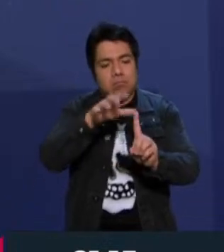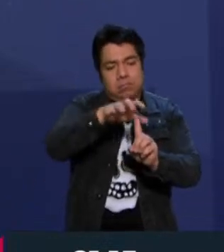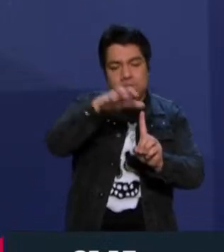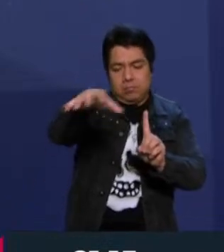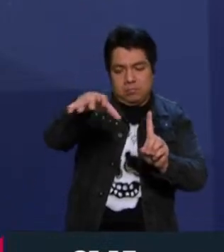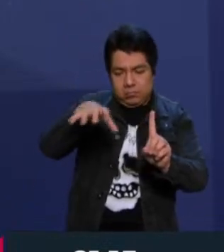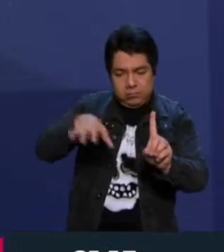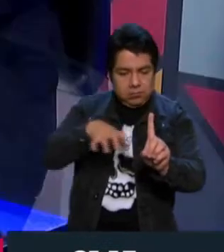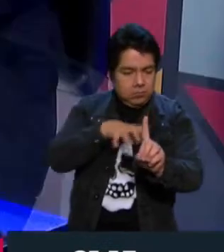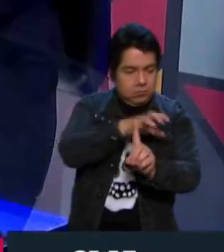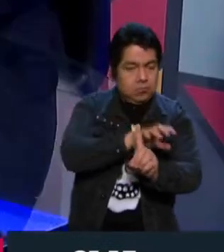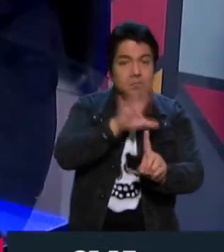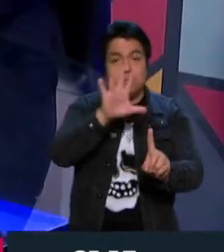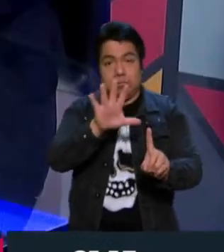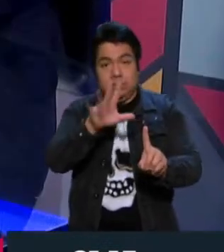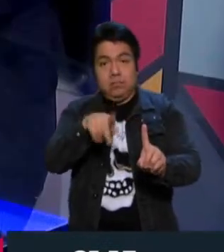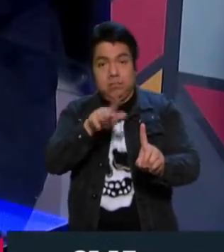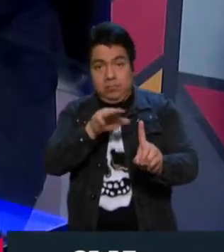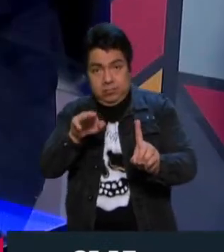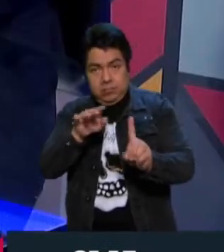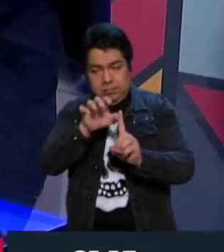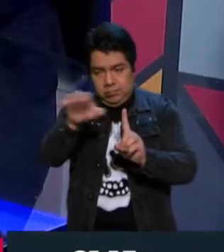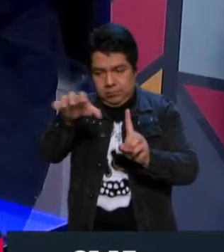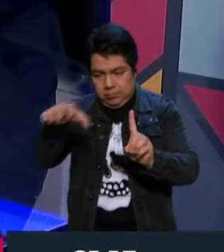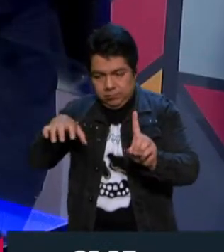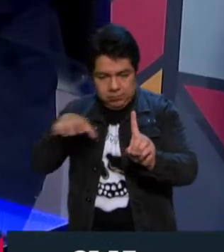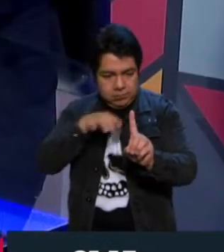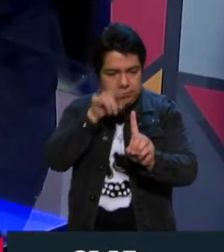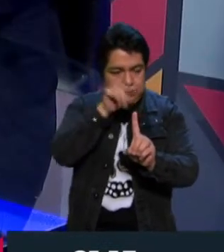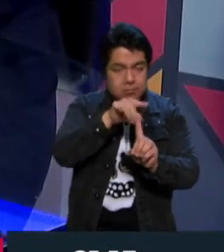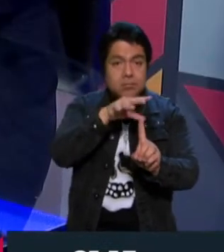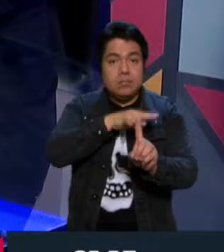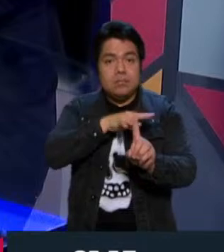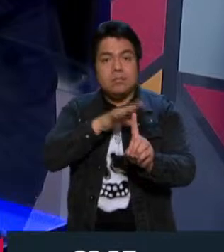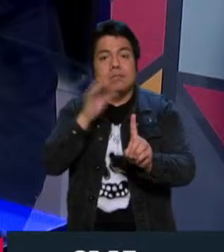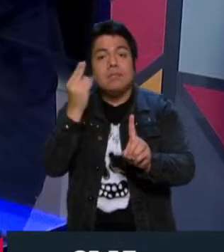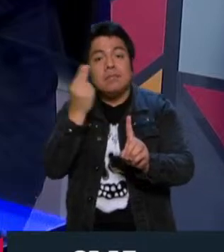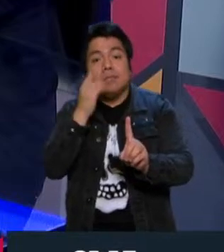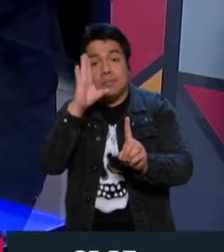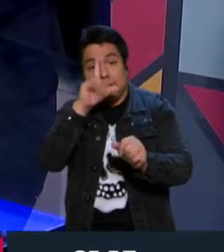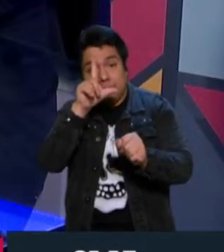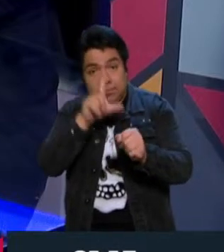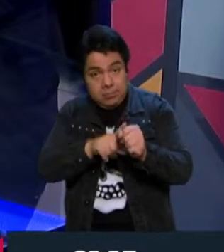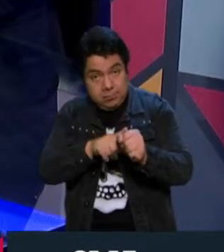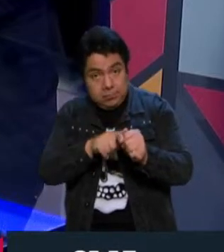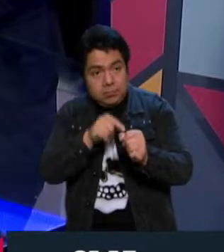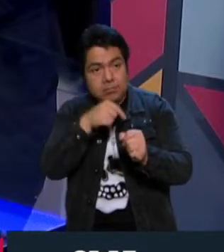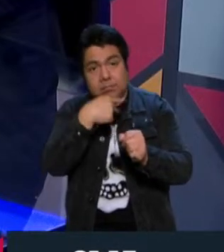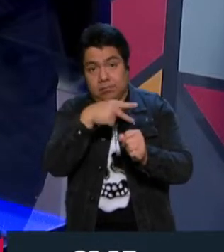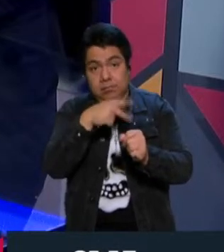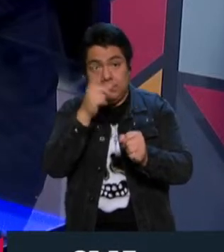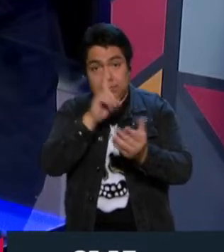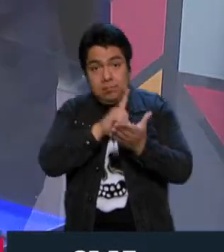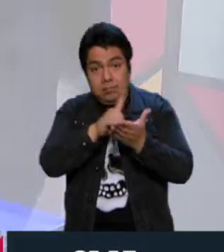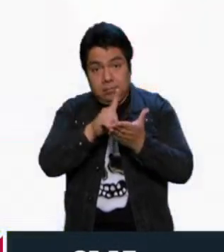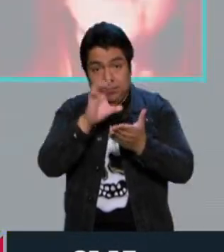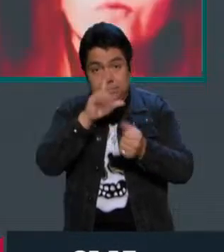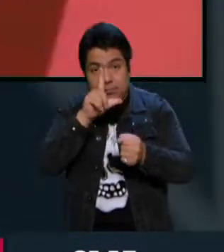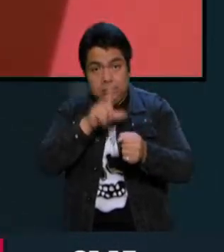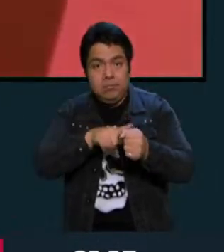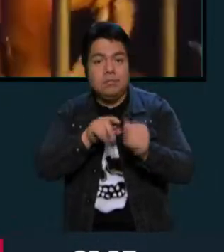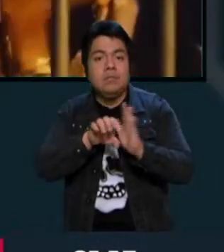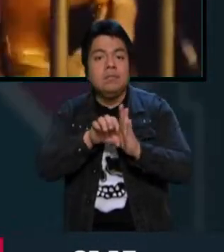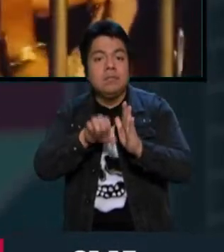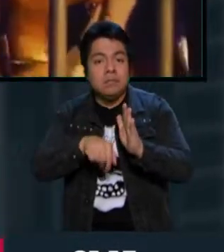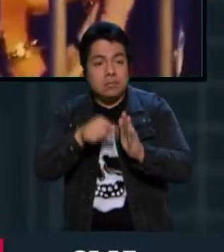kilómetros a la redonda. Entonces, ahí tiene que tener acceso a la cultura, tiene que poder disfrutar de sus derechos culturales. Si quiere hacer